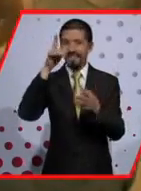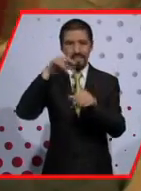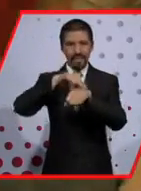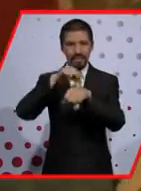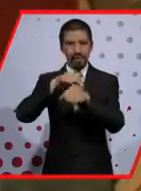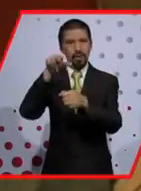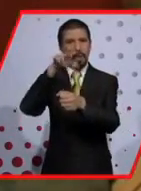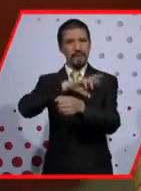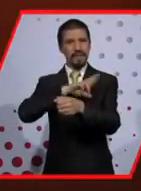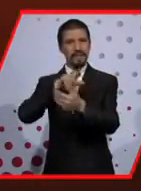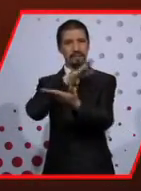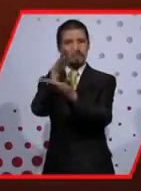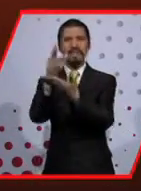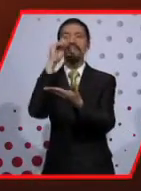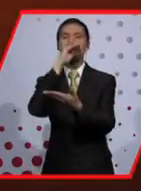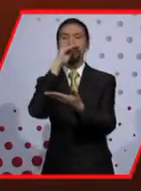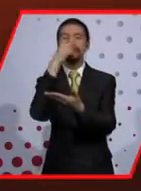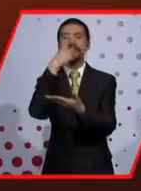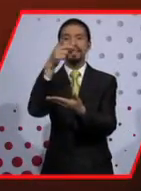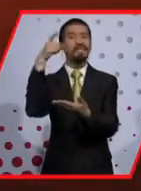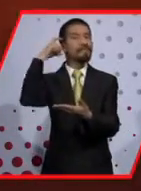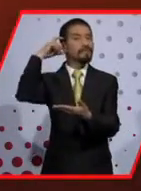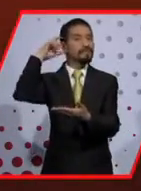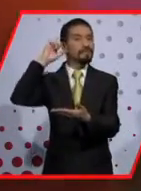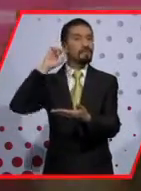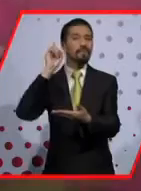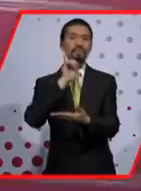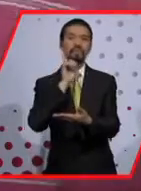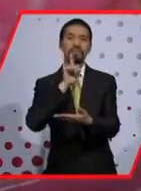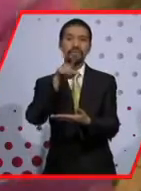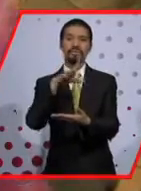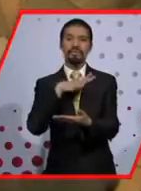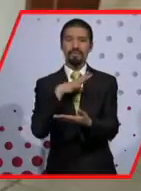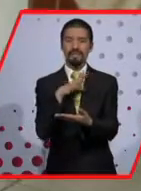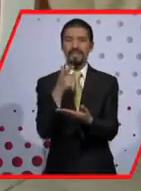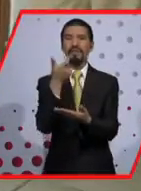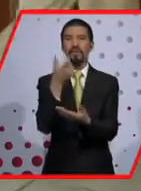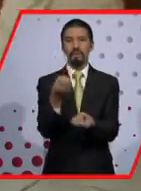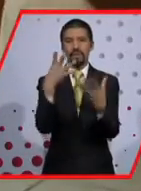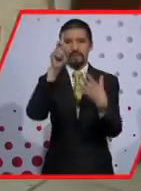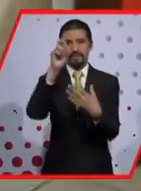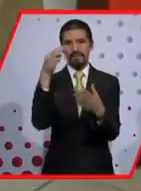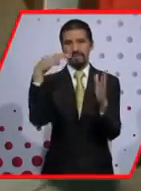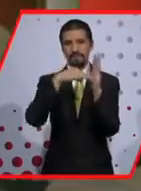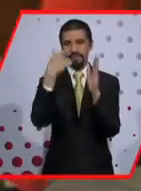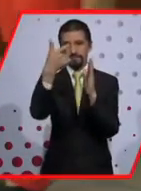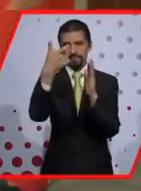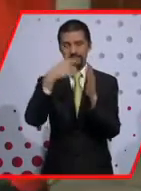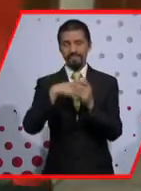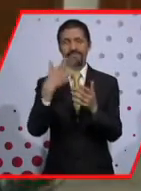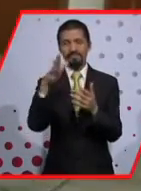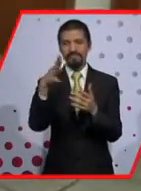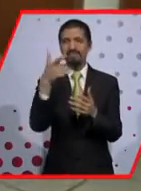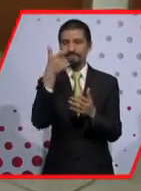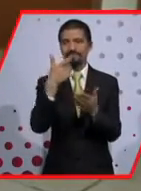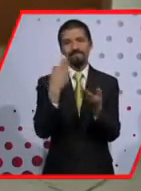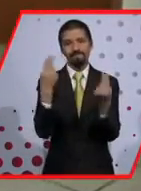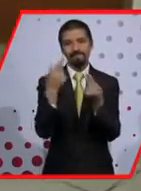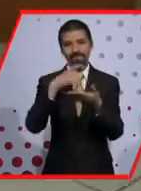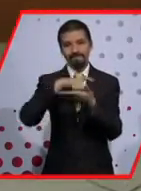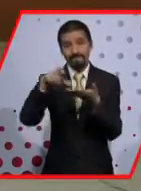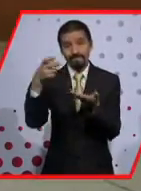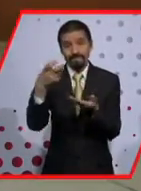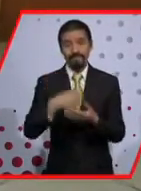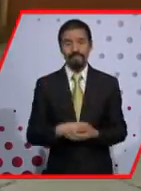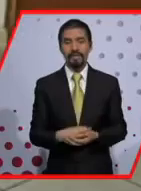clínica particular se enteraron que el aparato que requiere doña agustina está valorado en 30 mil pesos aproximadamente nosotros